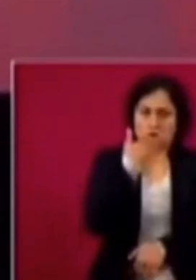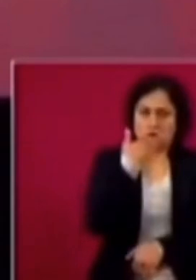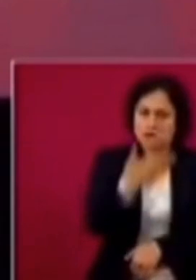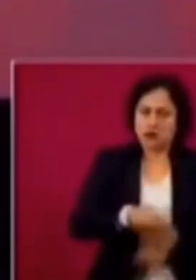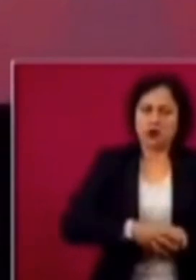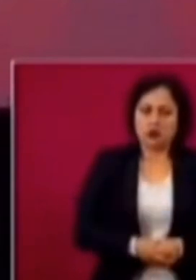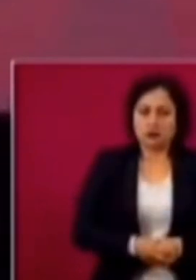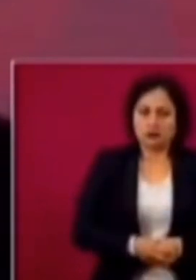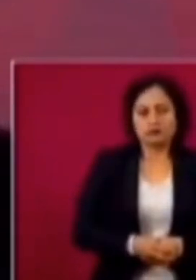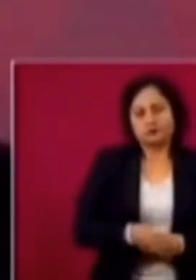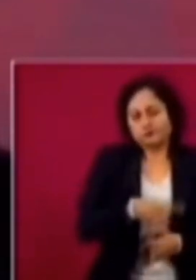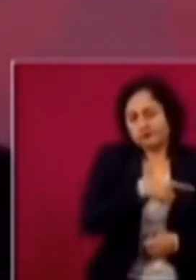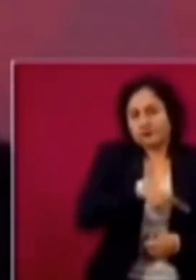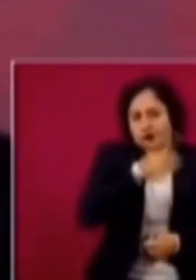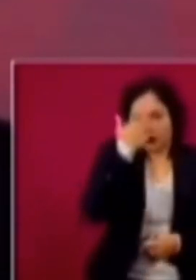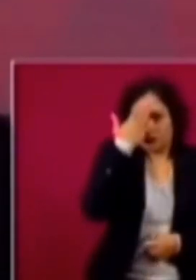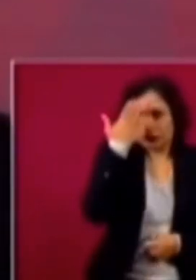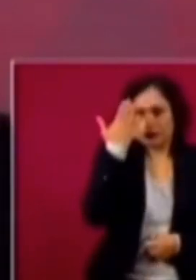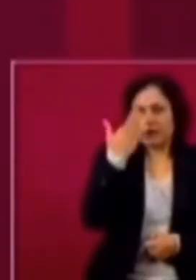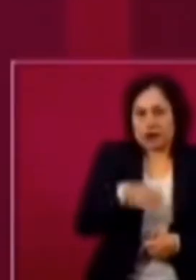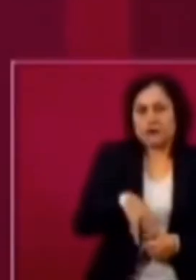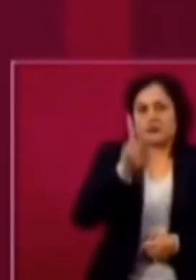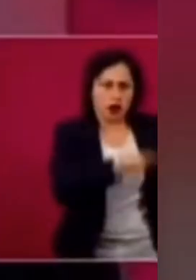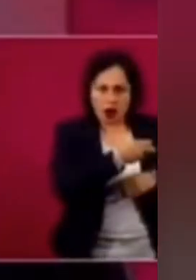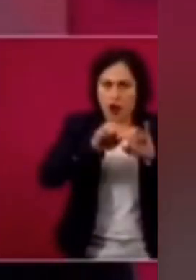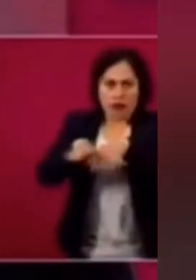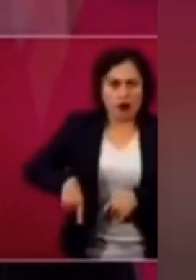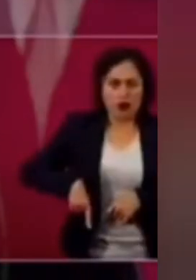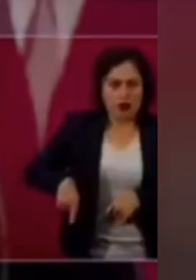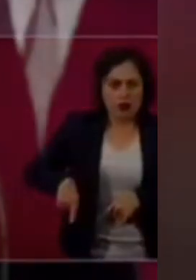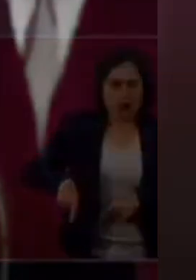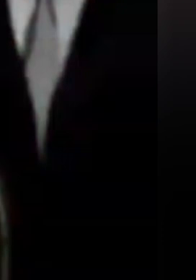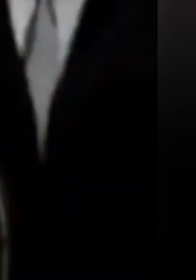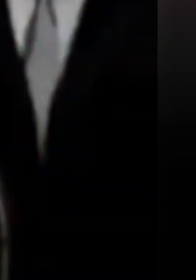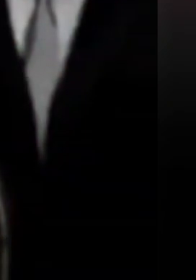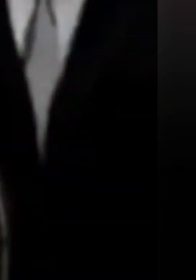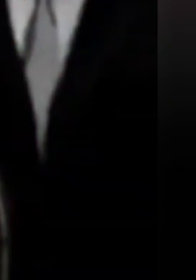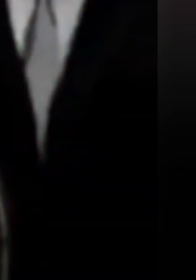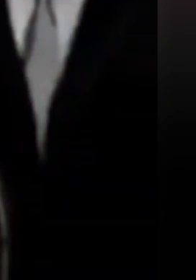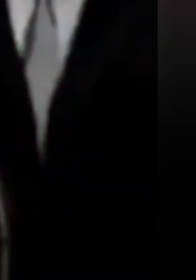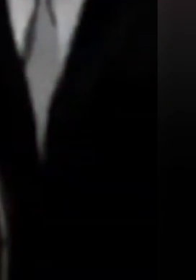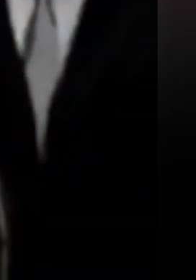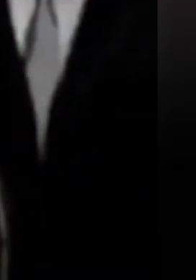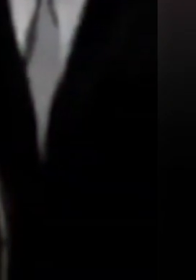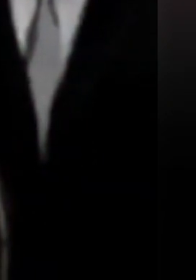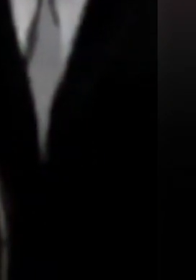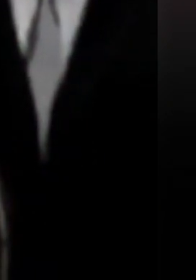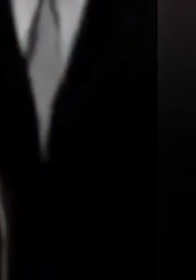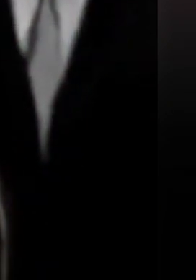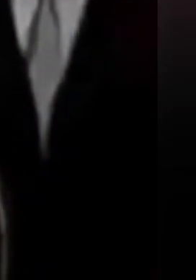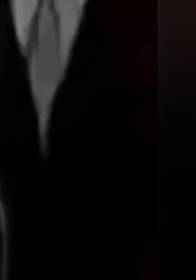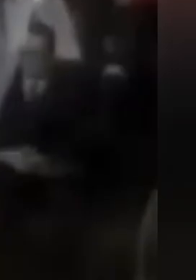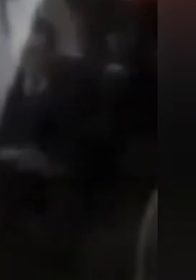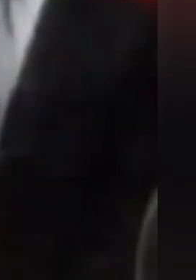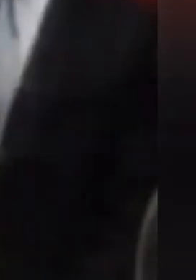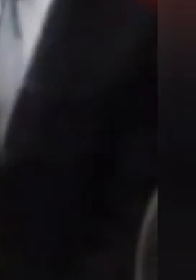1982, el mismo día en que dio su último informe de gobierno. Soy responsable del timón, pero no de la